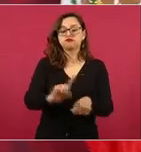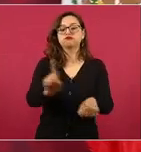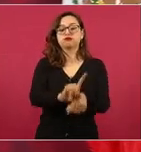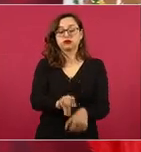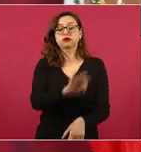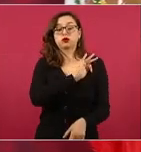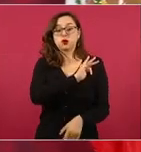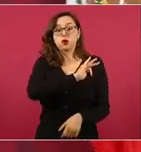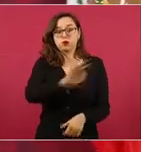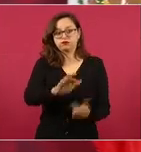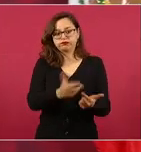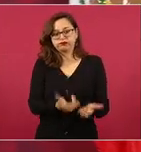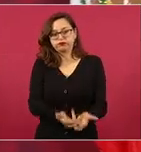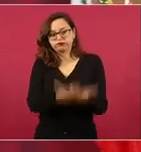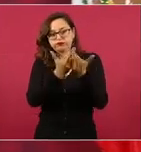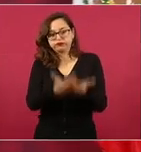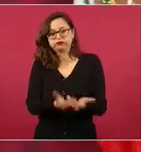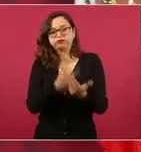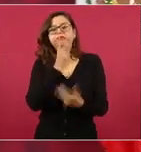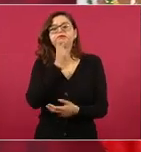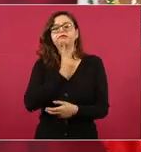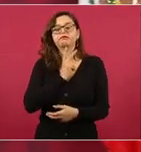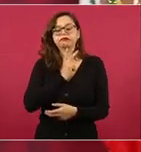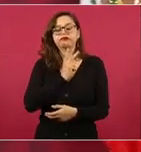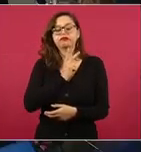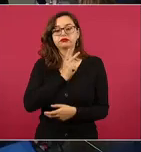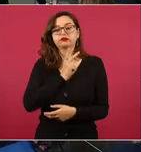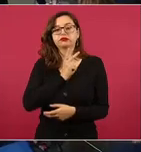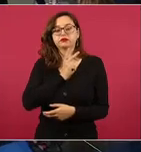Es el campo SAM,